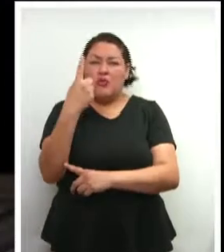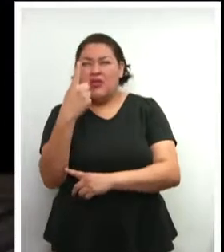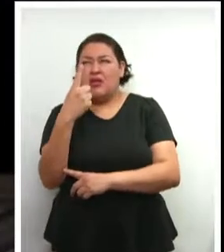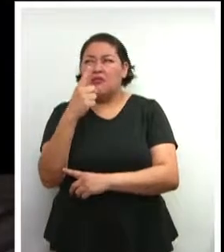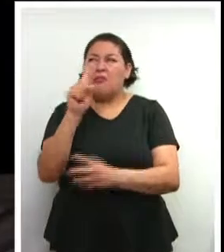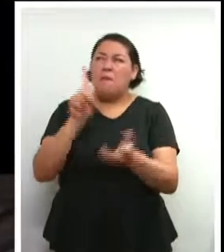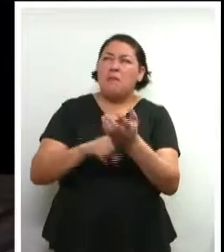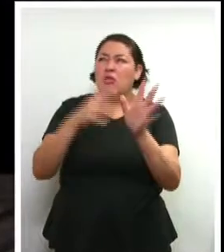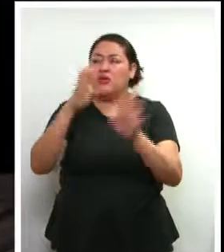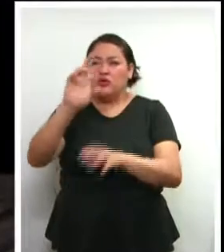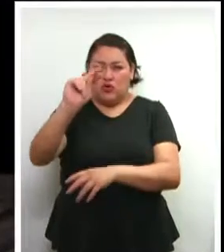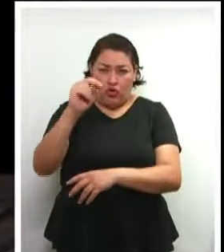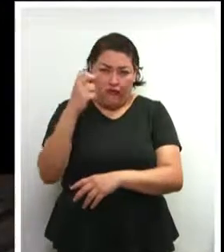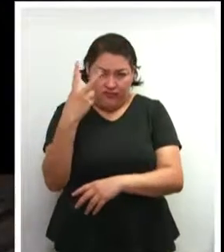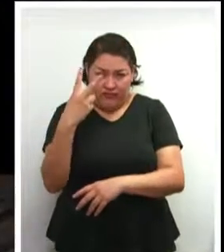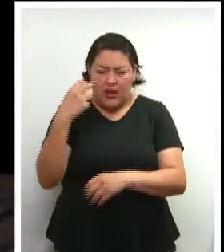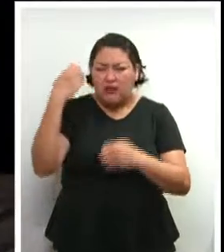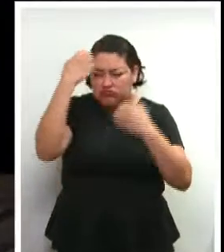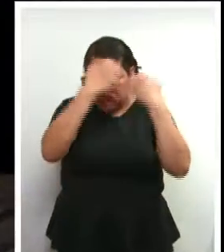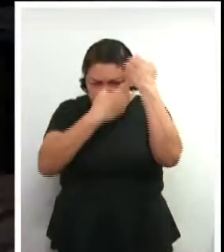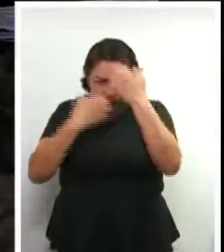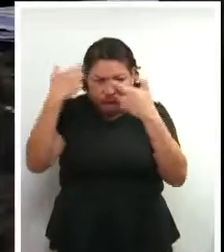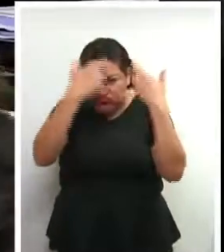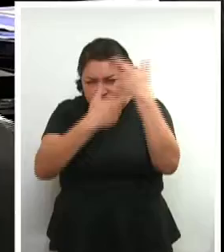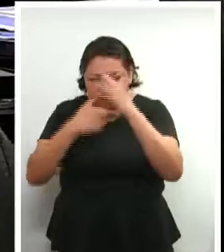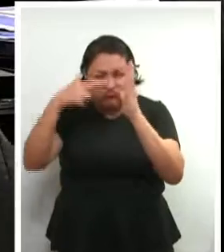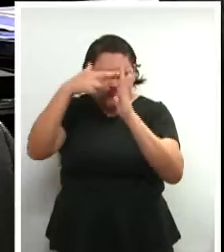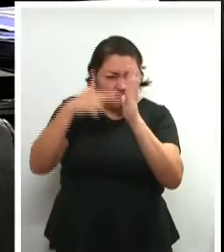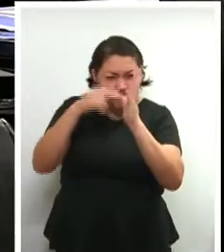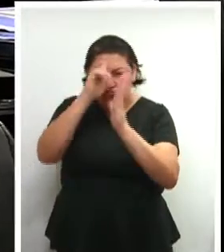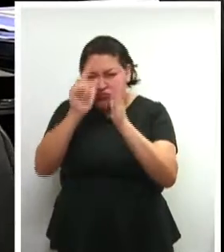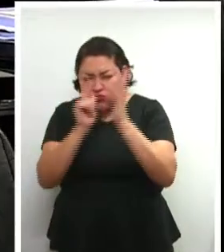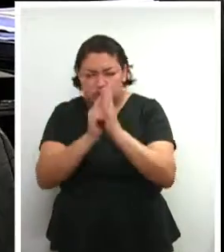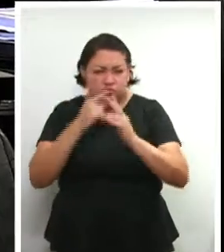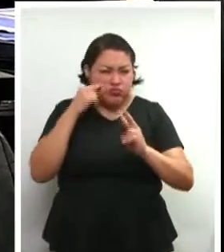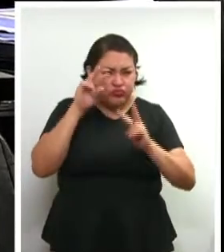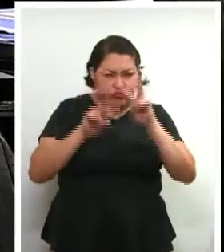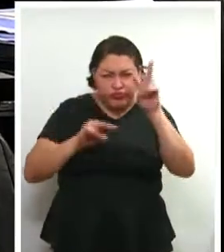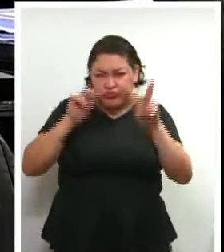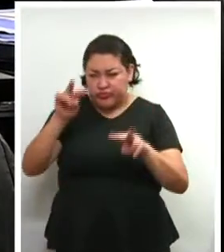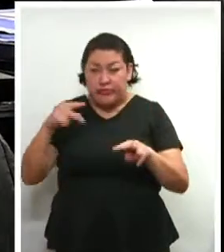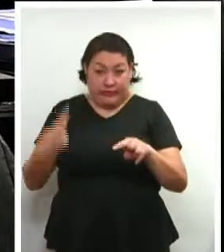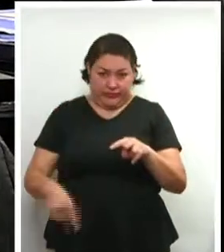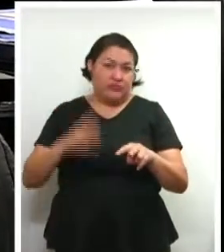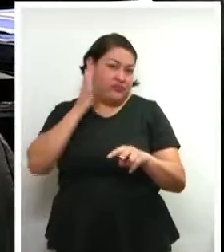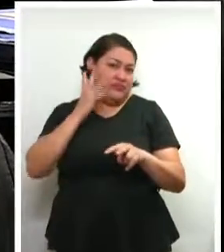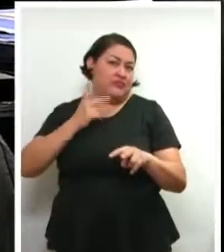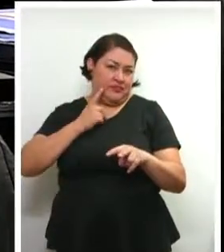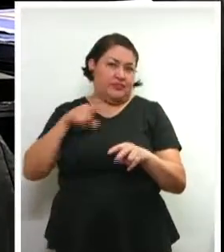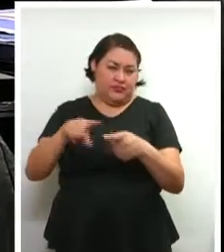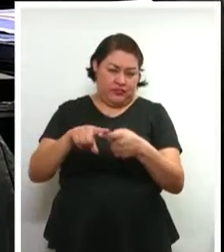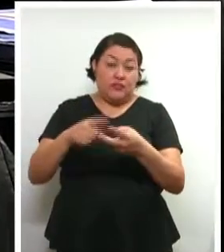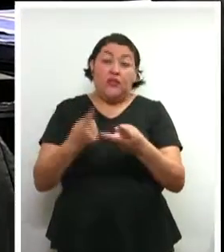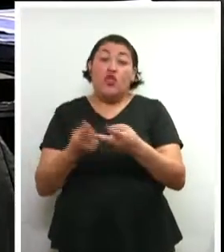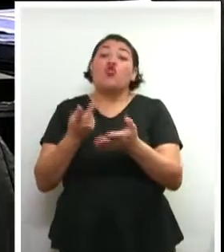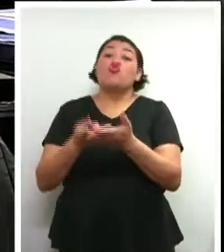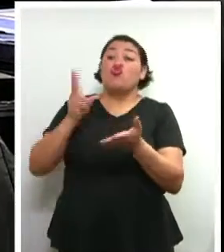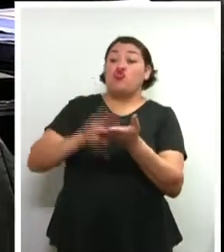1991-92, hacer una revisión que nos permita de inmediato, por parte del Congreso local, pero con un mandato del